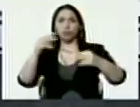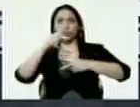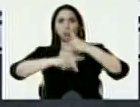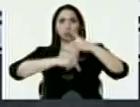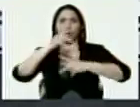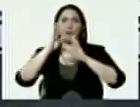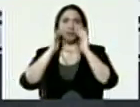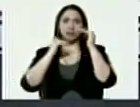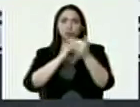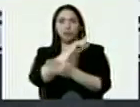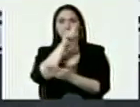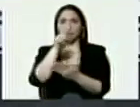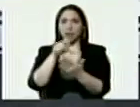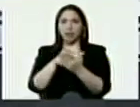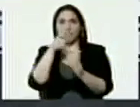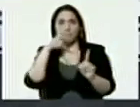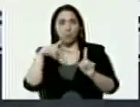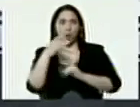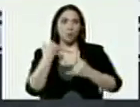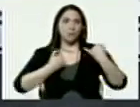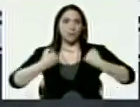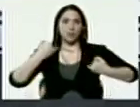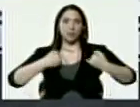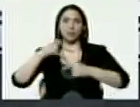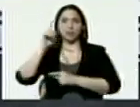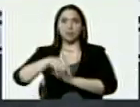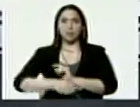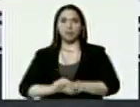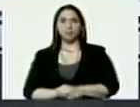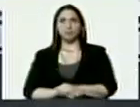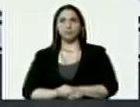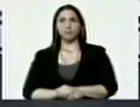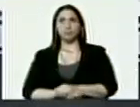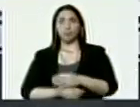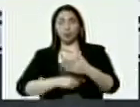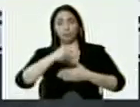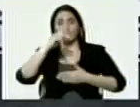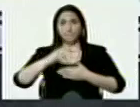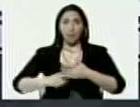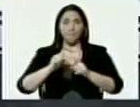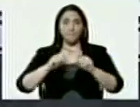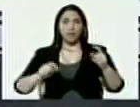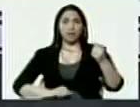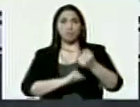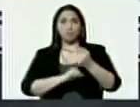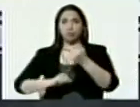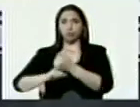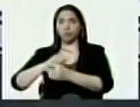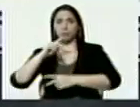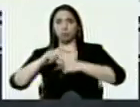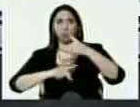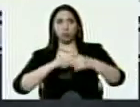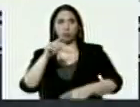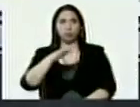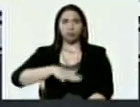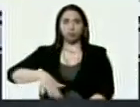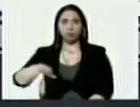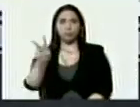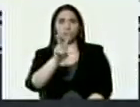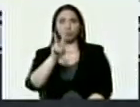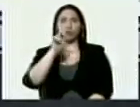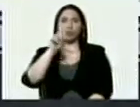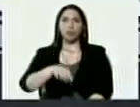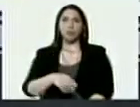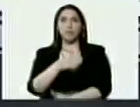de atención integral, de atención a las víctimas. Igualmente anunciaba un plan para impulsar la producción en el territorio nacional.